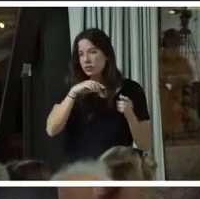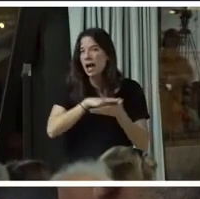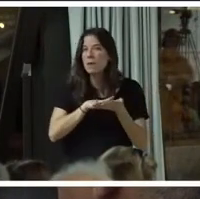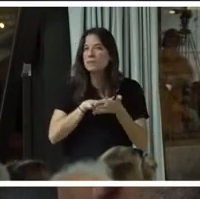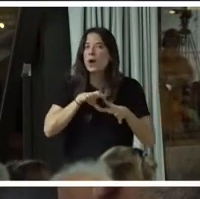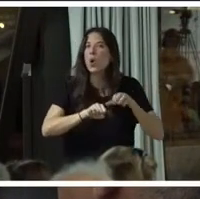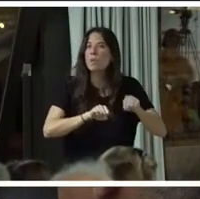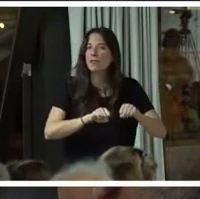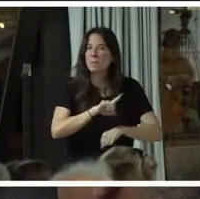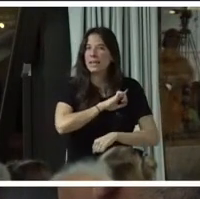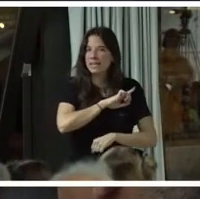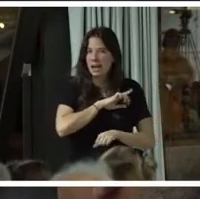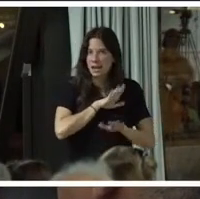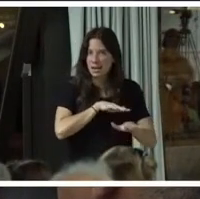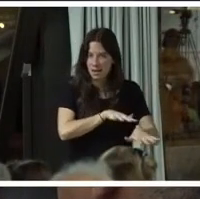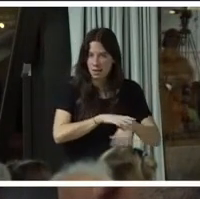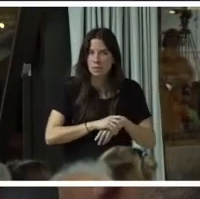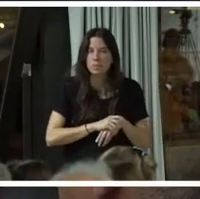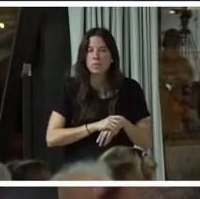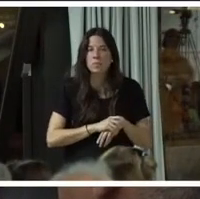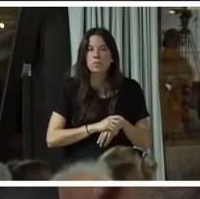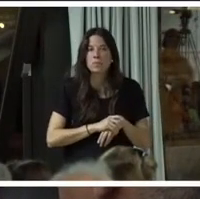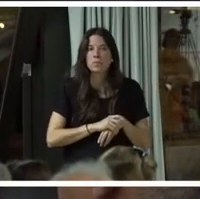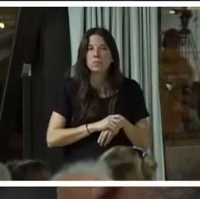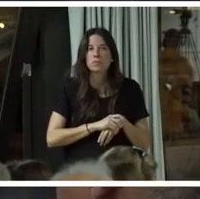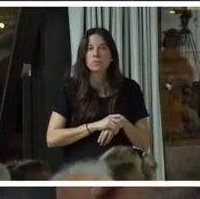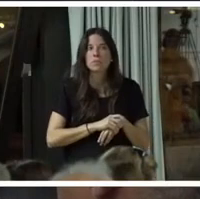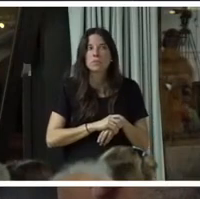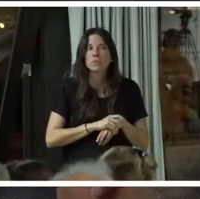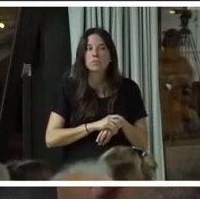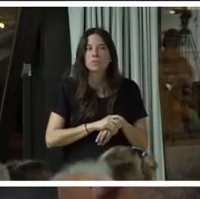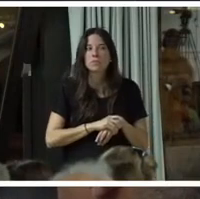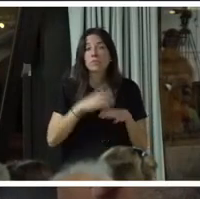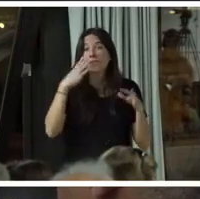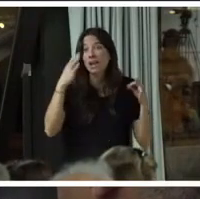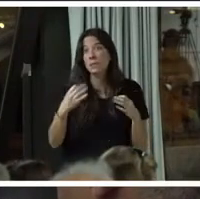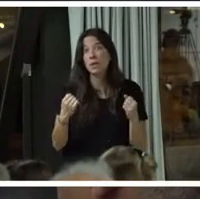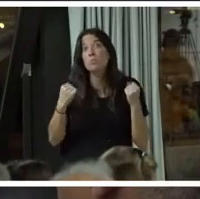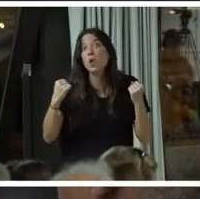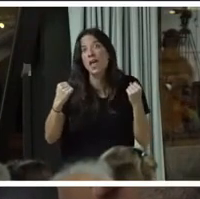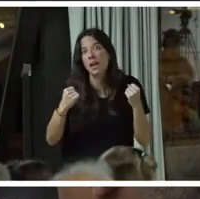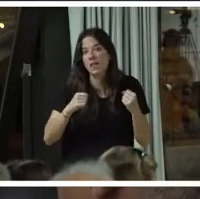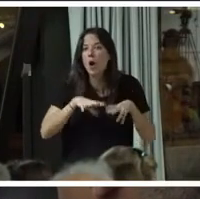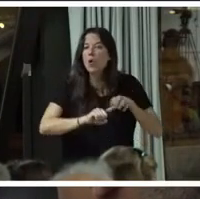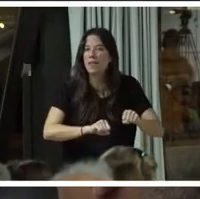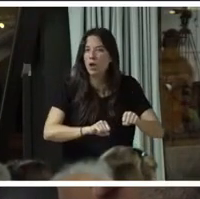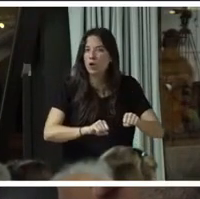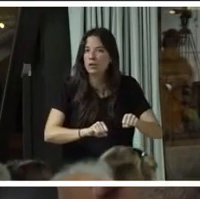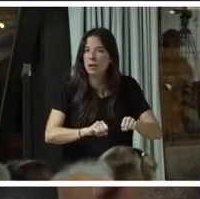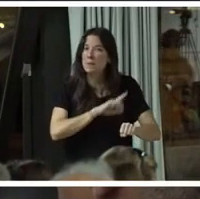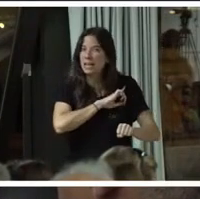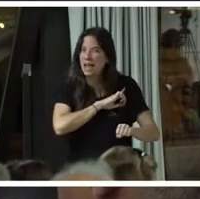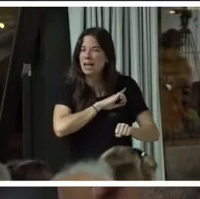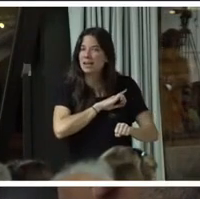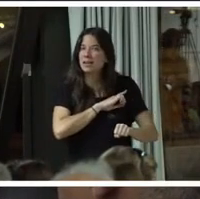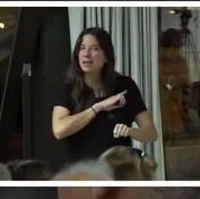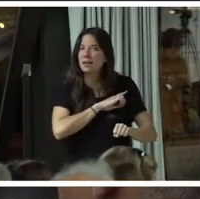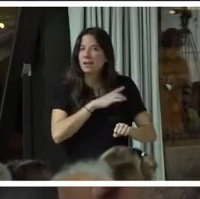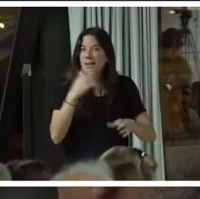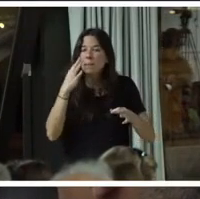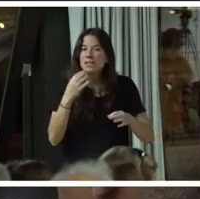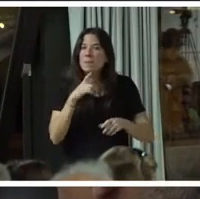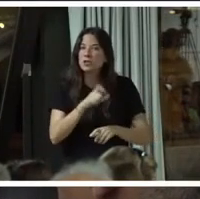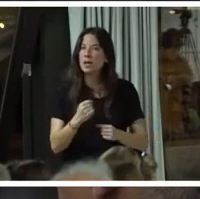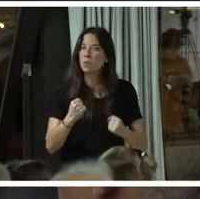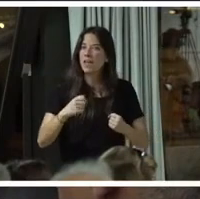ocupación militar y por lo tanto quien tiene el poder de esa ocupación militar no tiene ningún derecho